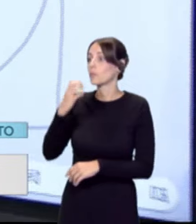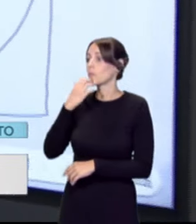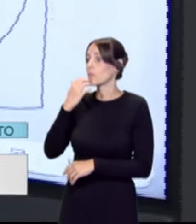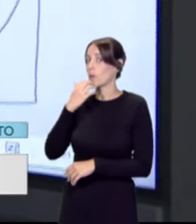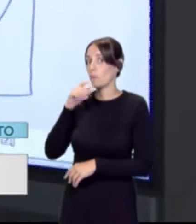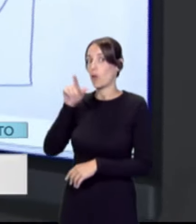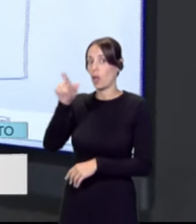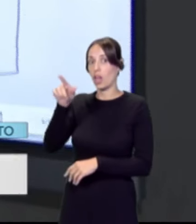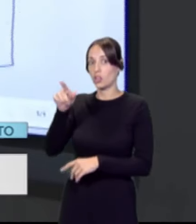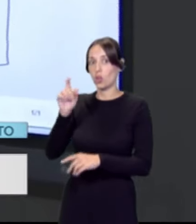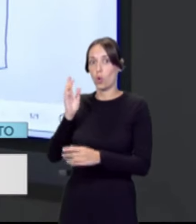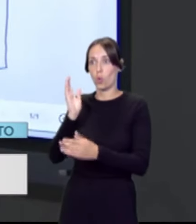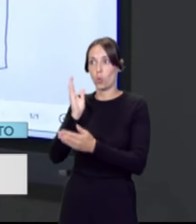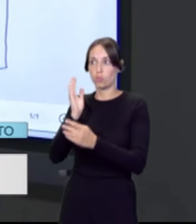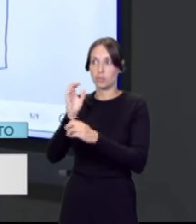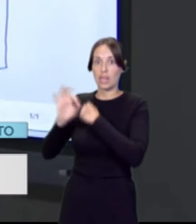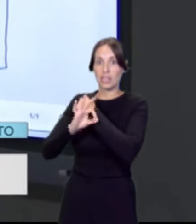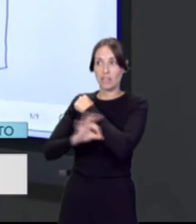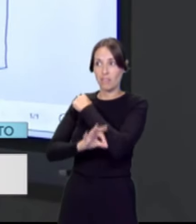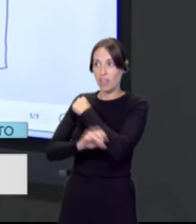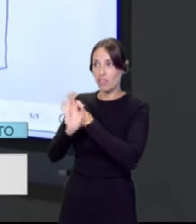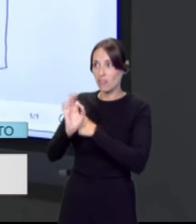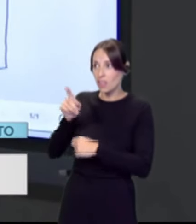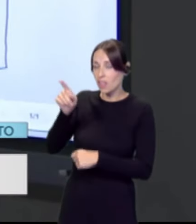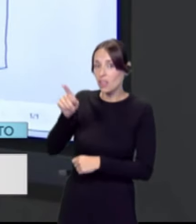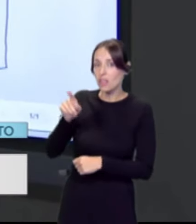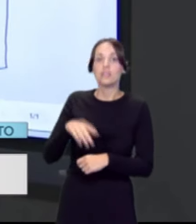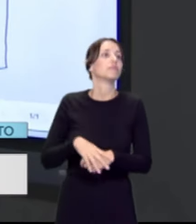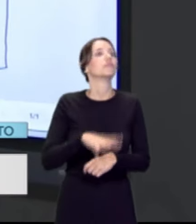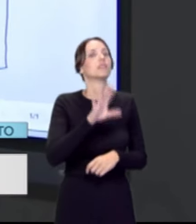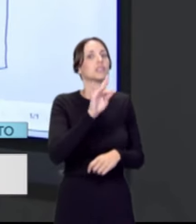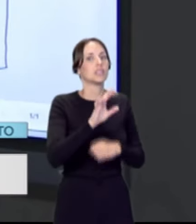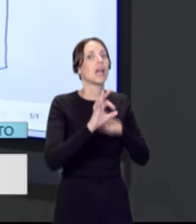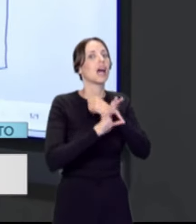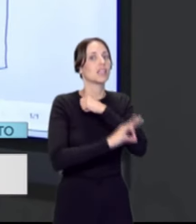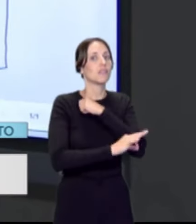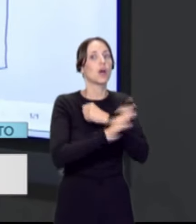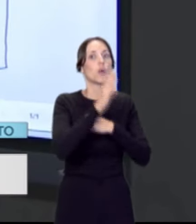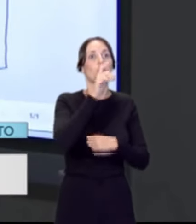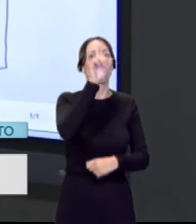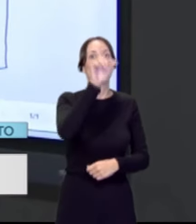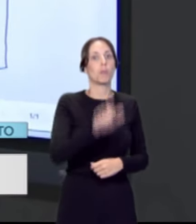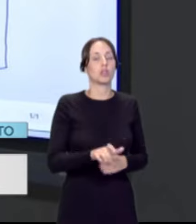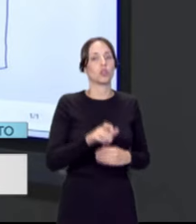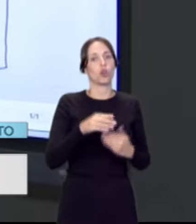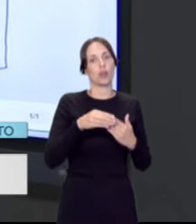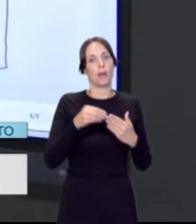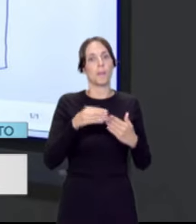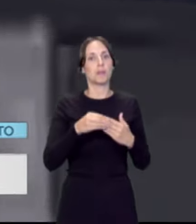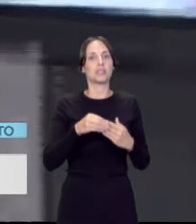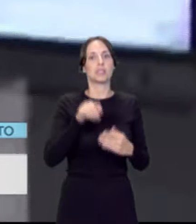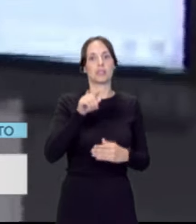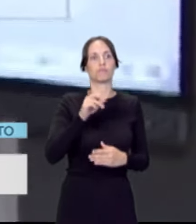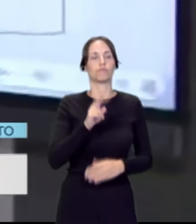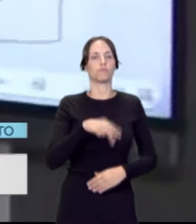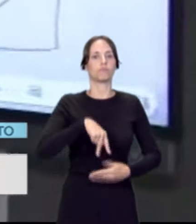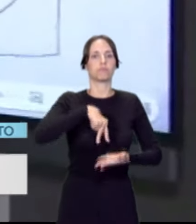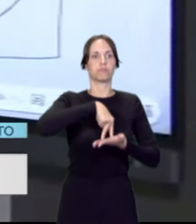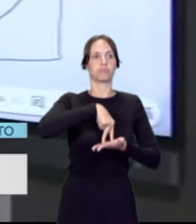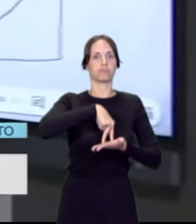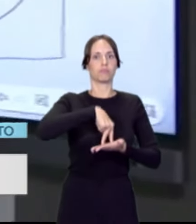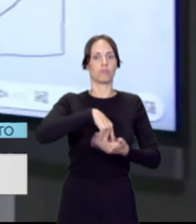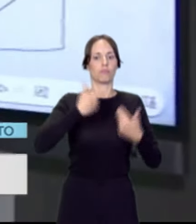Eso es una doble tarea en la que el paciente, además de estar manteniendo su postura, debe realizar